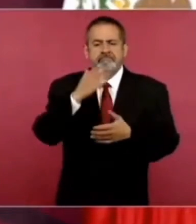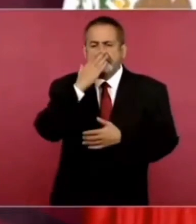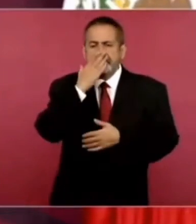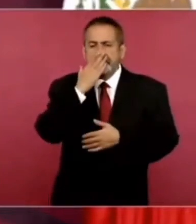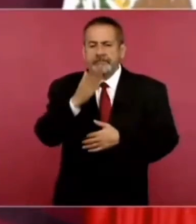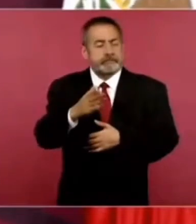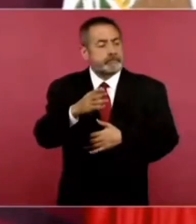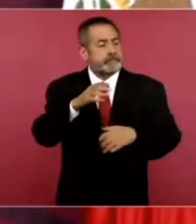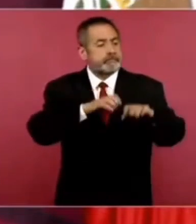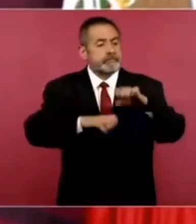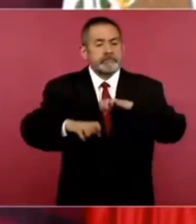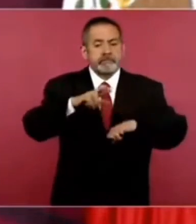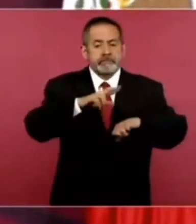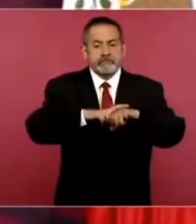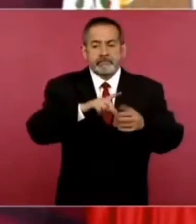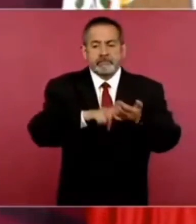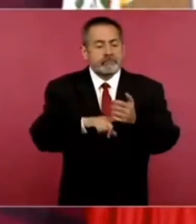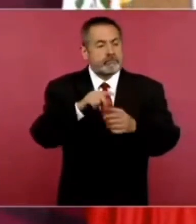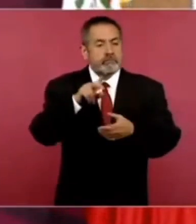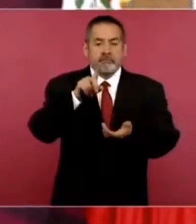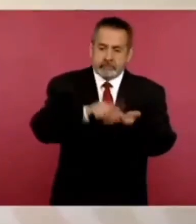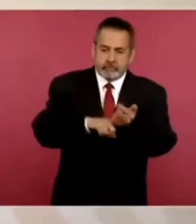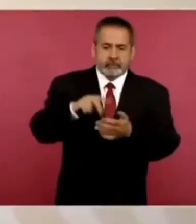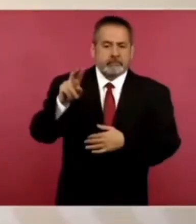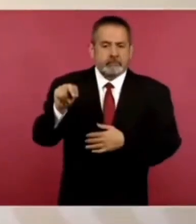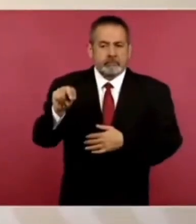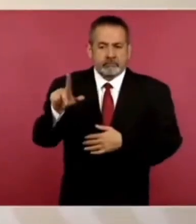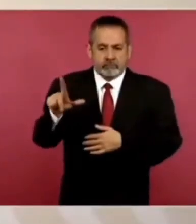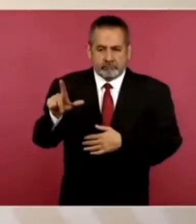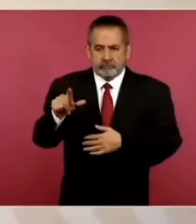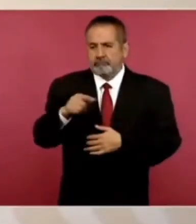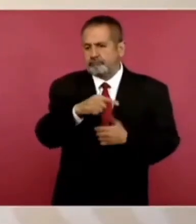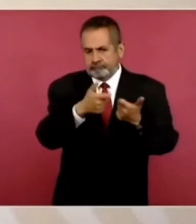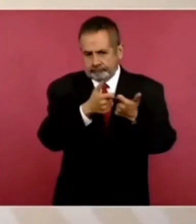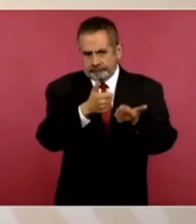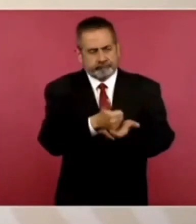fueran empresarios de Nuevo León,